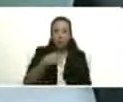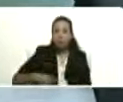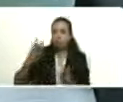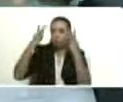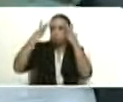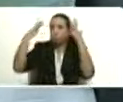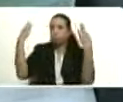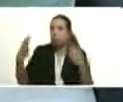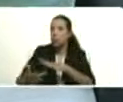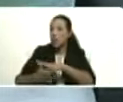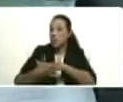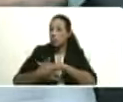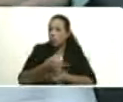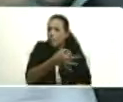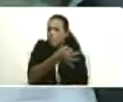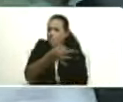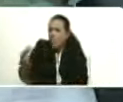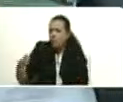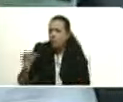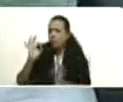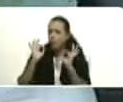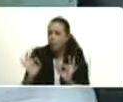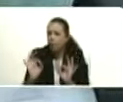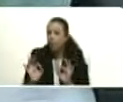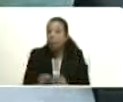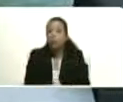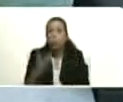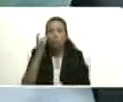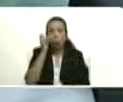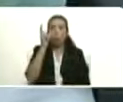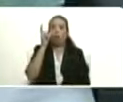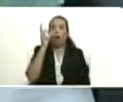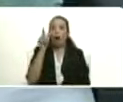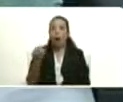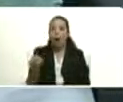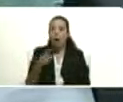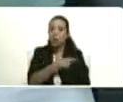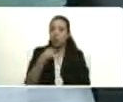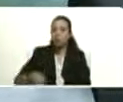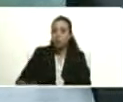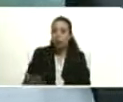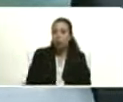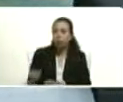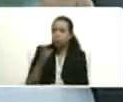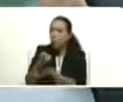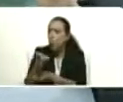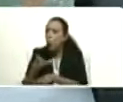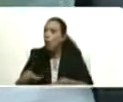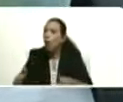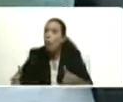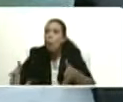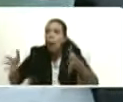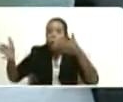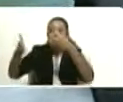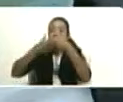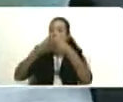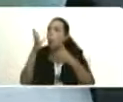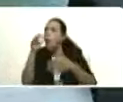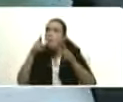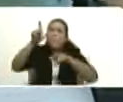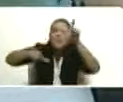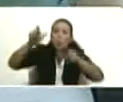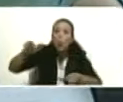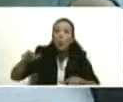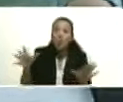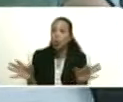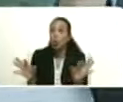hacerlo con una tecnología de punta increíble, presidente. Yo creía inclusive que cuando llegué a la planta estaba cerrada, pues no veía gente, y es que